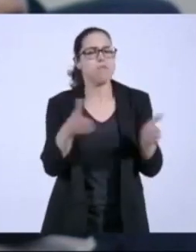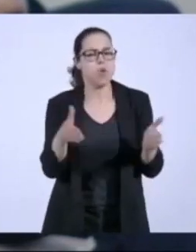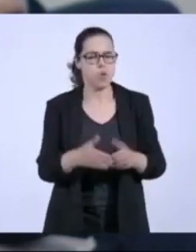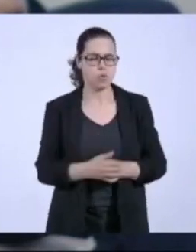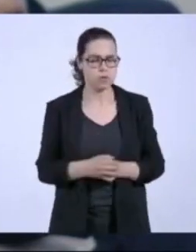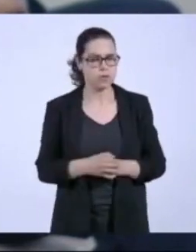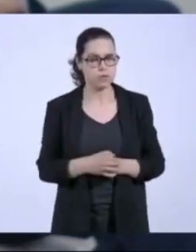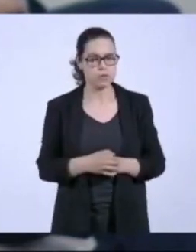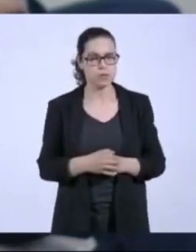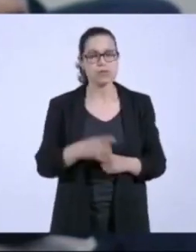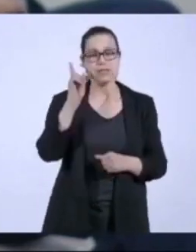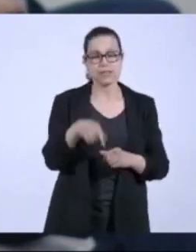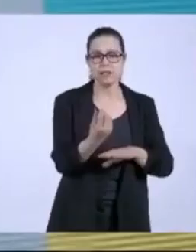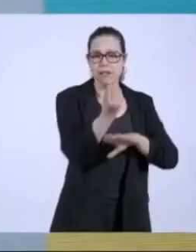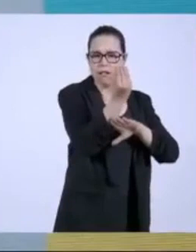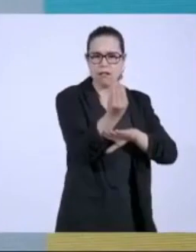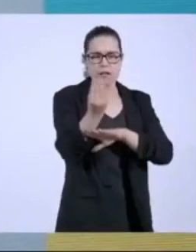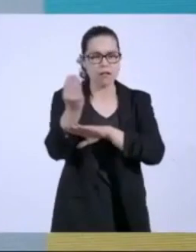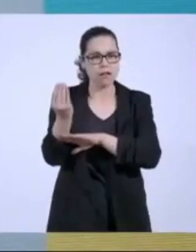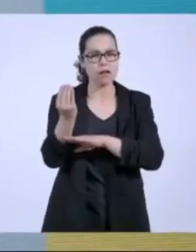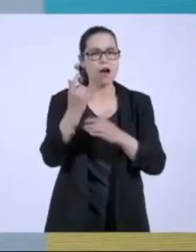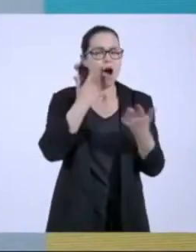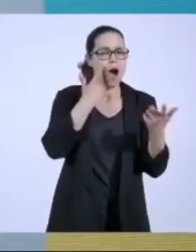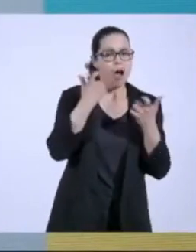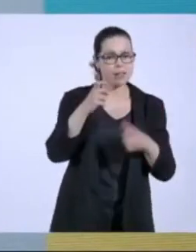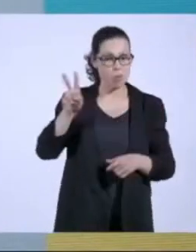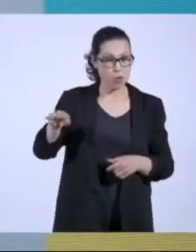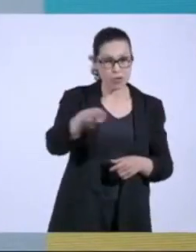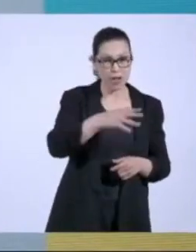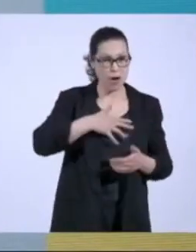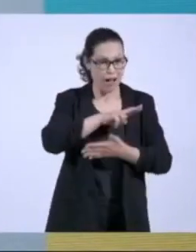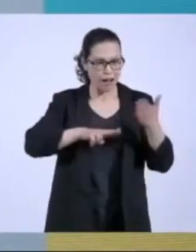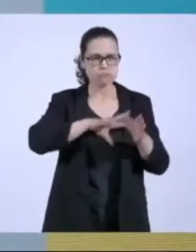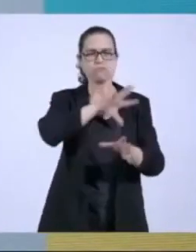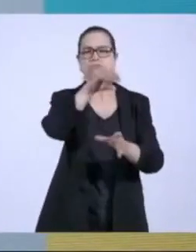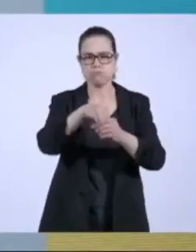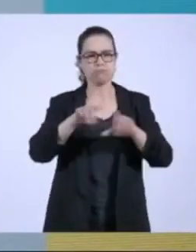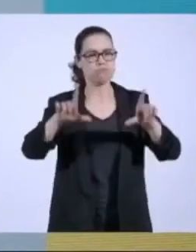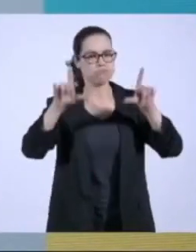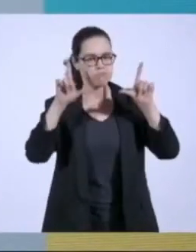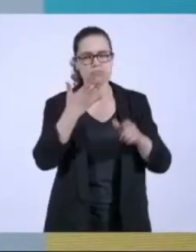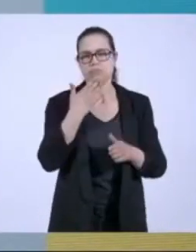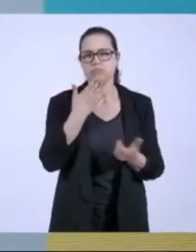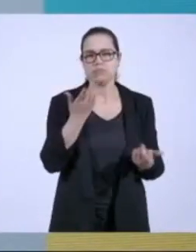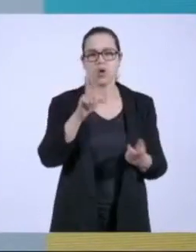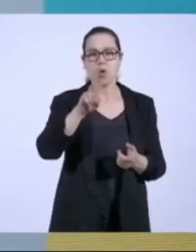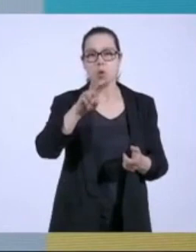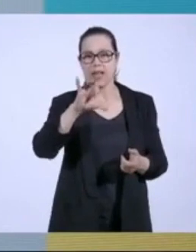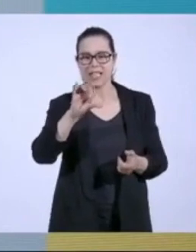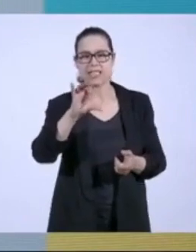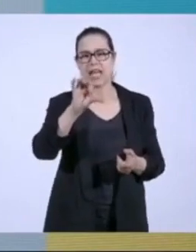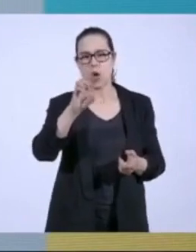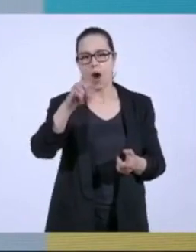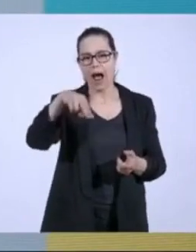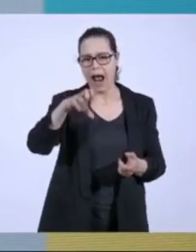protagonicen as coleccións de arte nos museos galegos, a carón de Luís Seoane, de Laxeiro, de